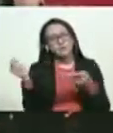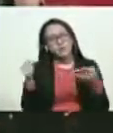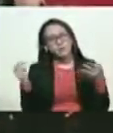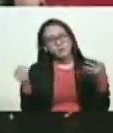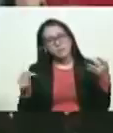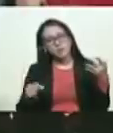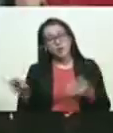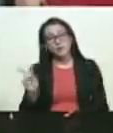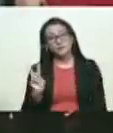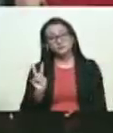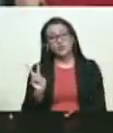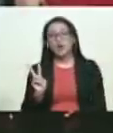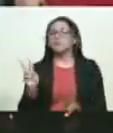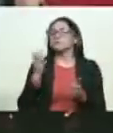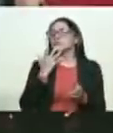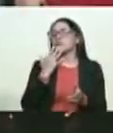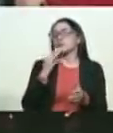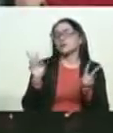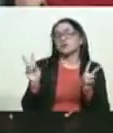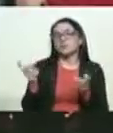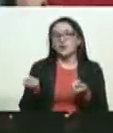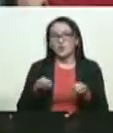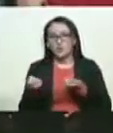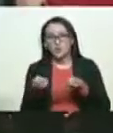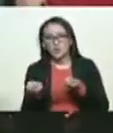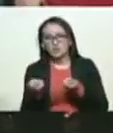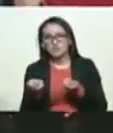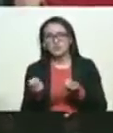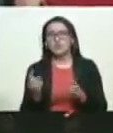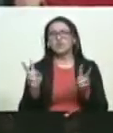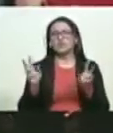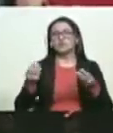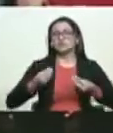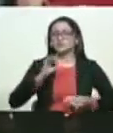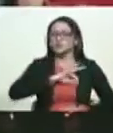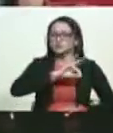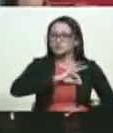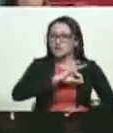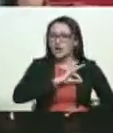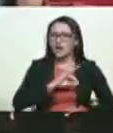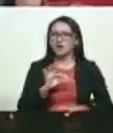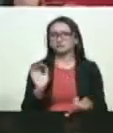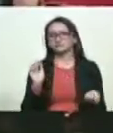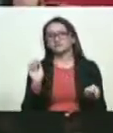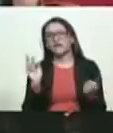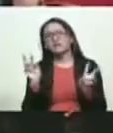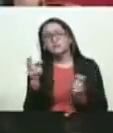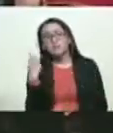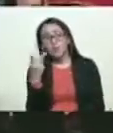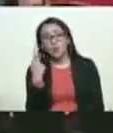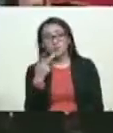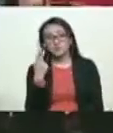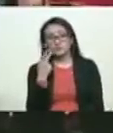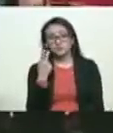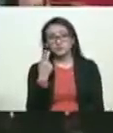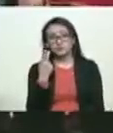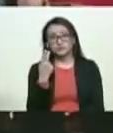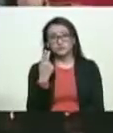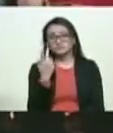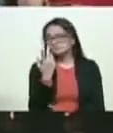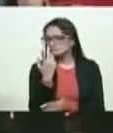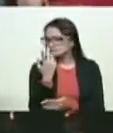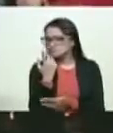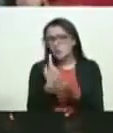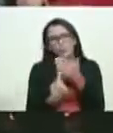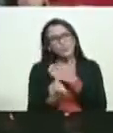economía en la vida social en la moral y en la política solo única y